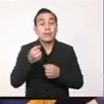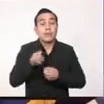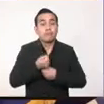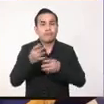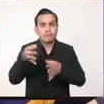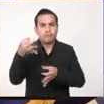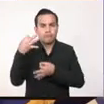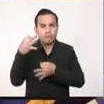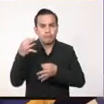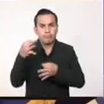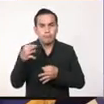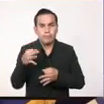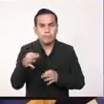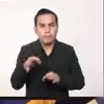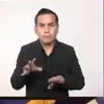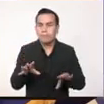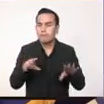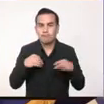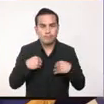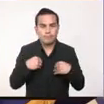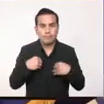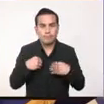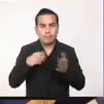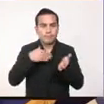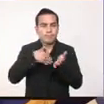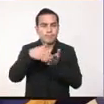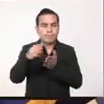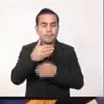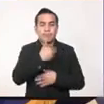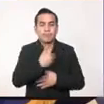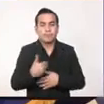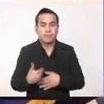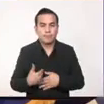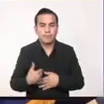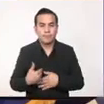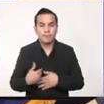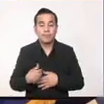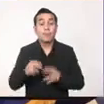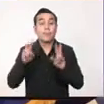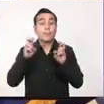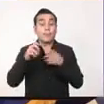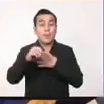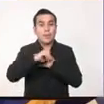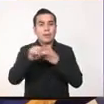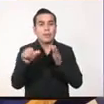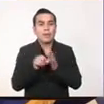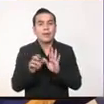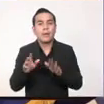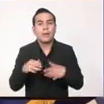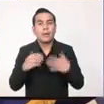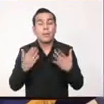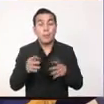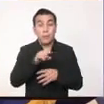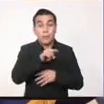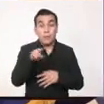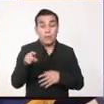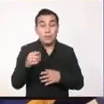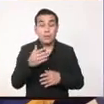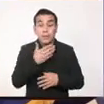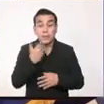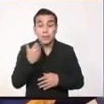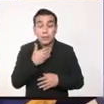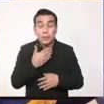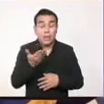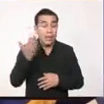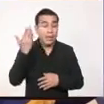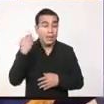pronuncien públicamente en contra del intento de destitución del presidente por parte de la Asamblea Legislativa. Porque si ustedes no se pronuncian, se los